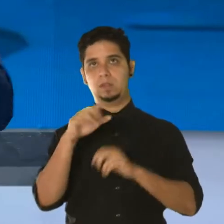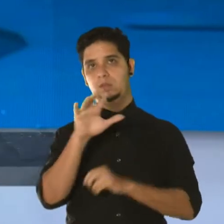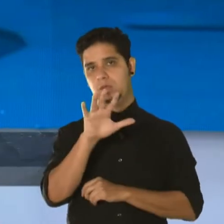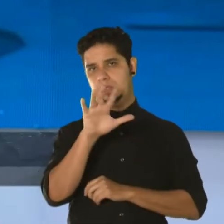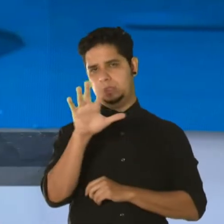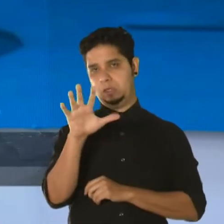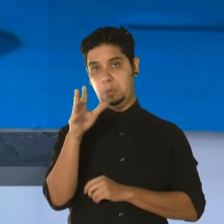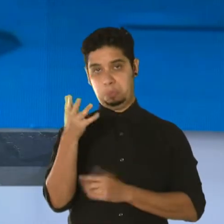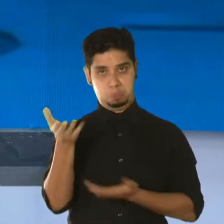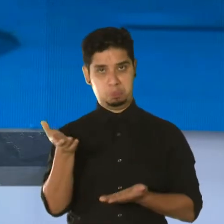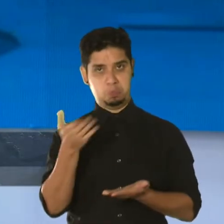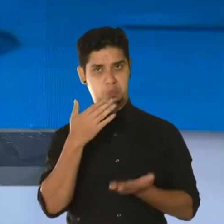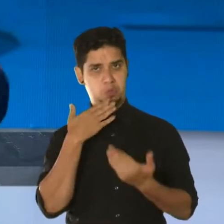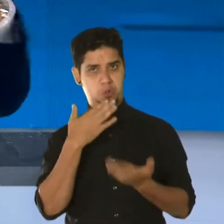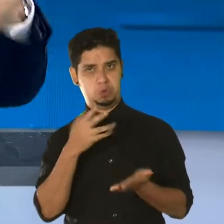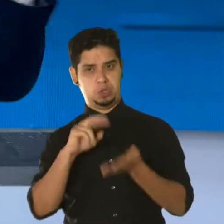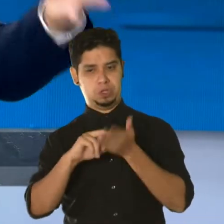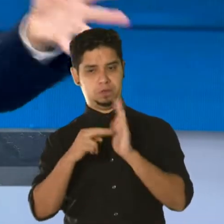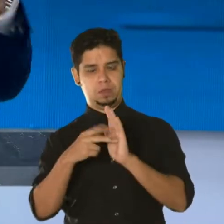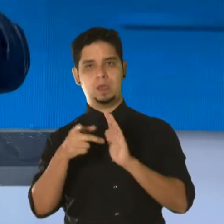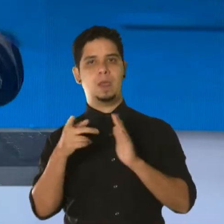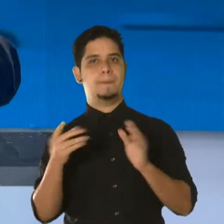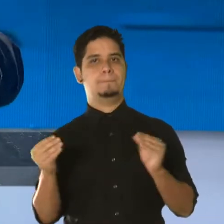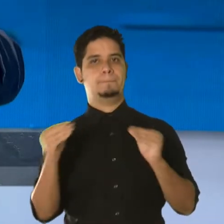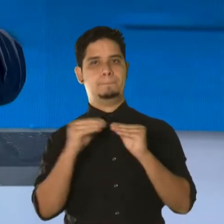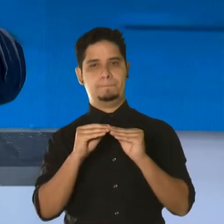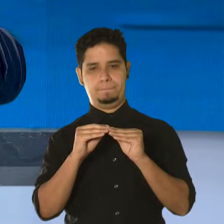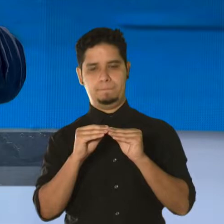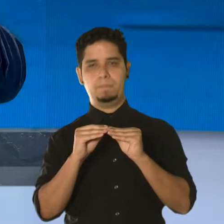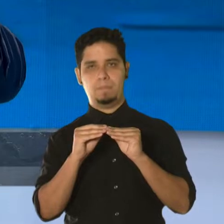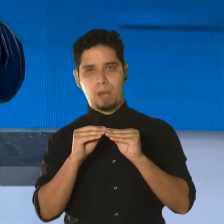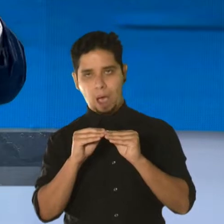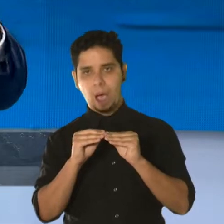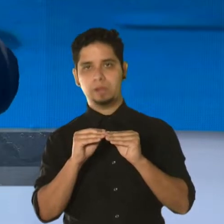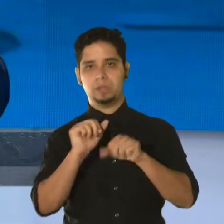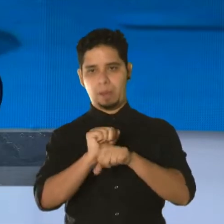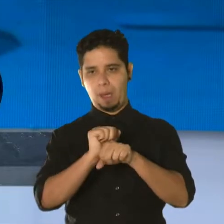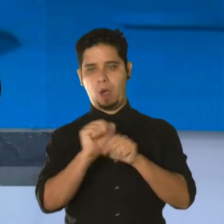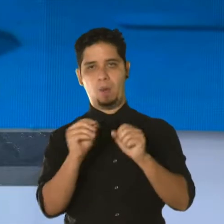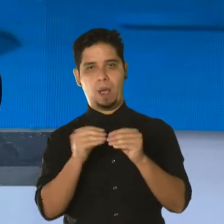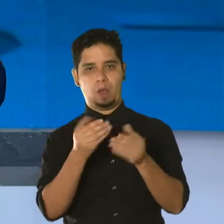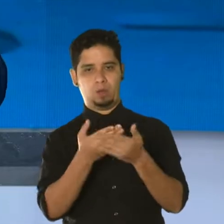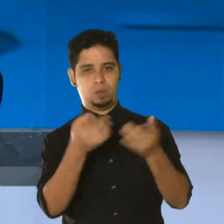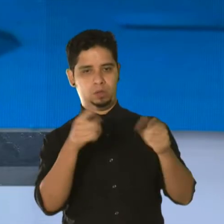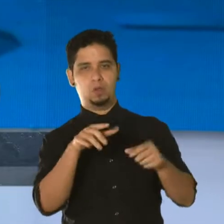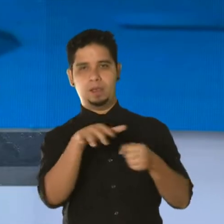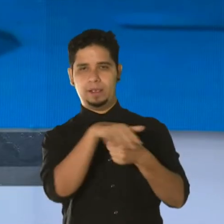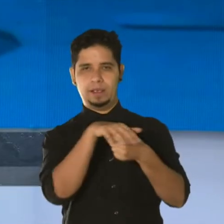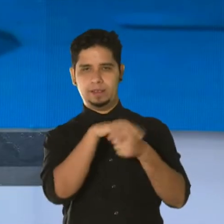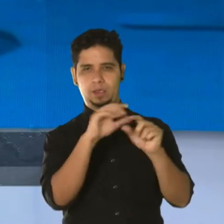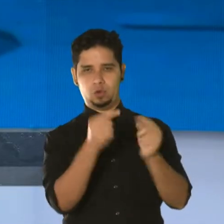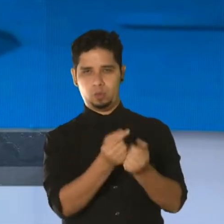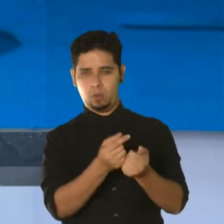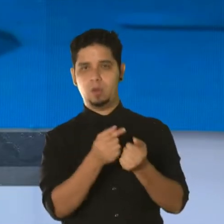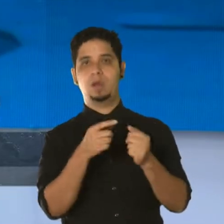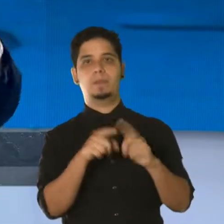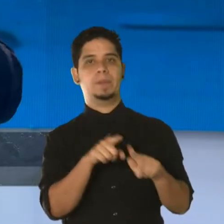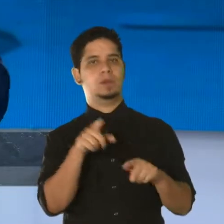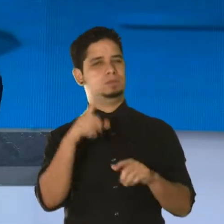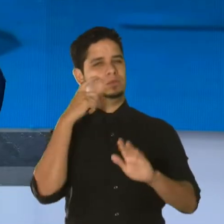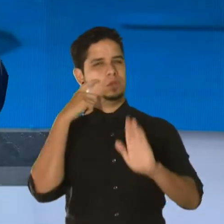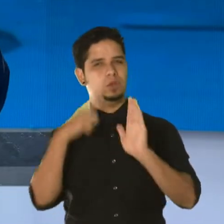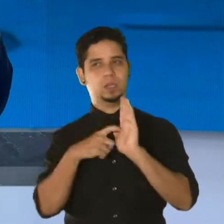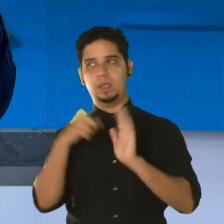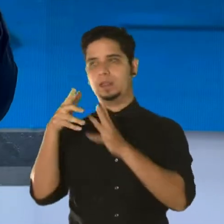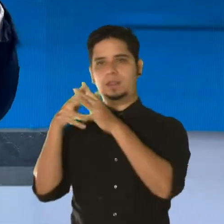pico, ¿no? Pues entonces quiere decir que se espera mayor actividad en ese sector. Por otro lado, fíjense lo que está pasando en Estados Unidos al